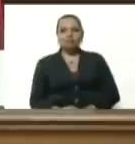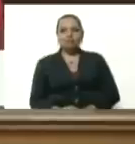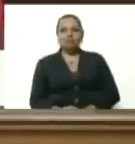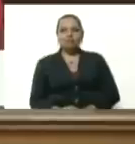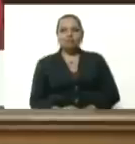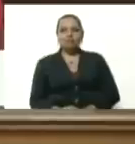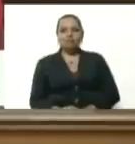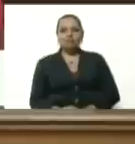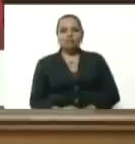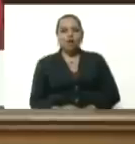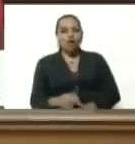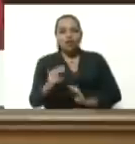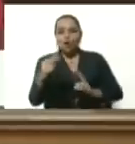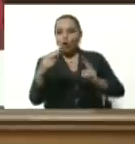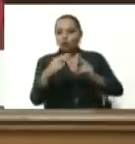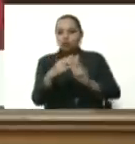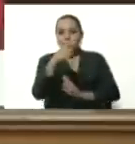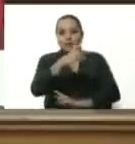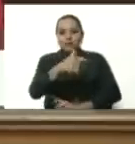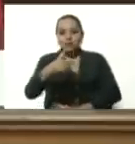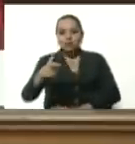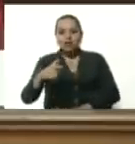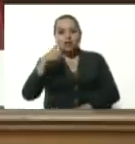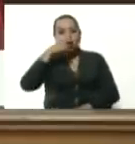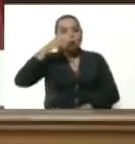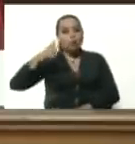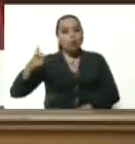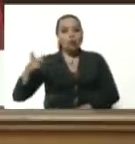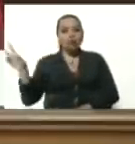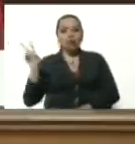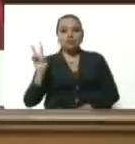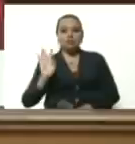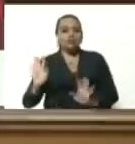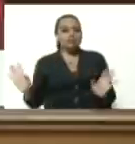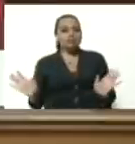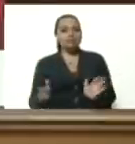No los conocen, no conocen al pueblo de Venezuela.